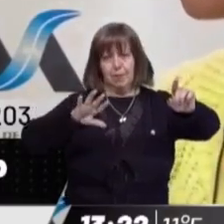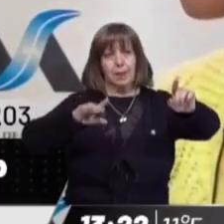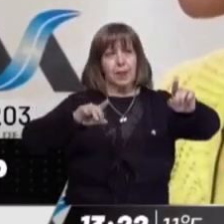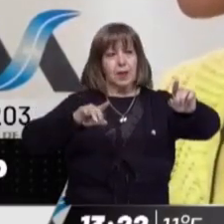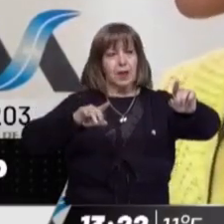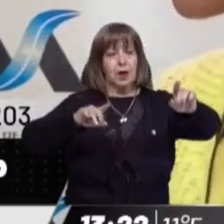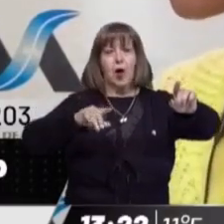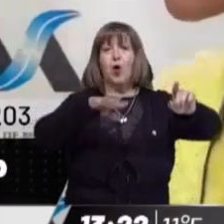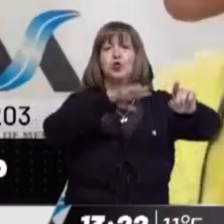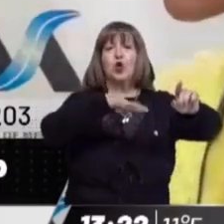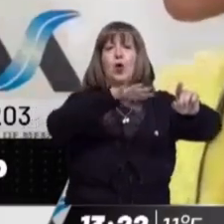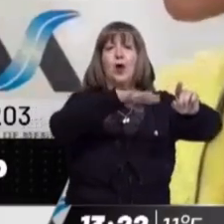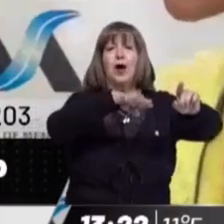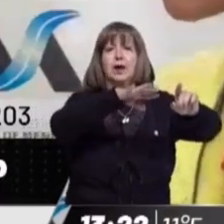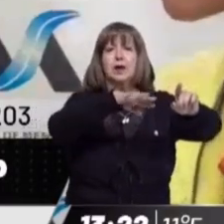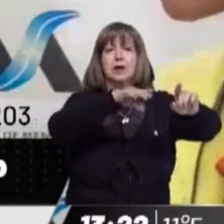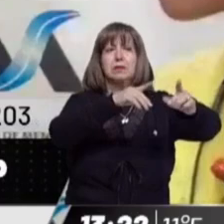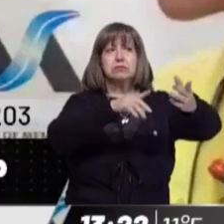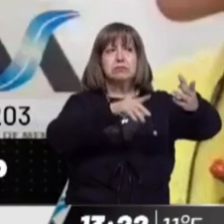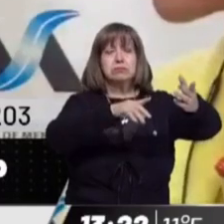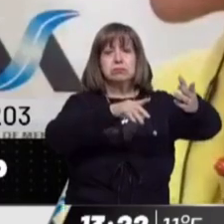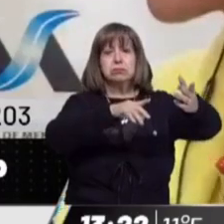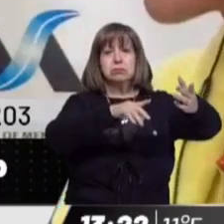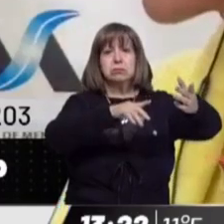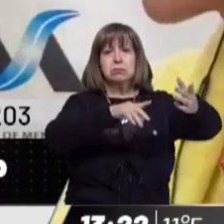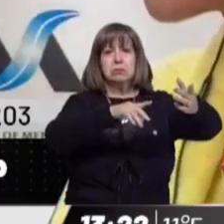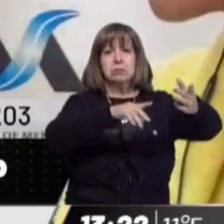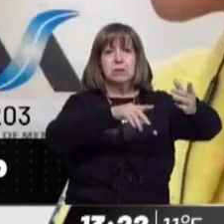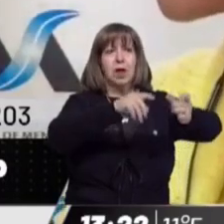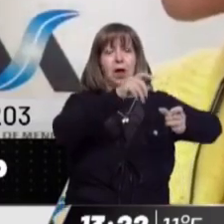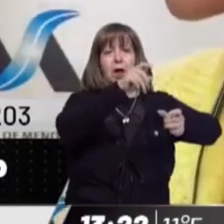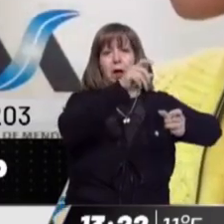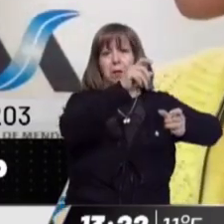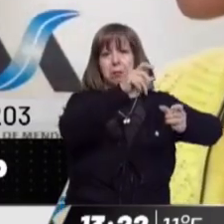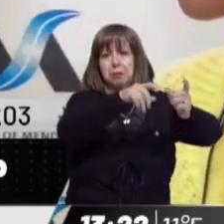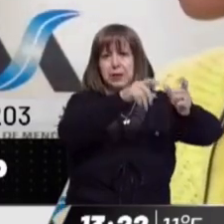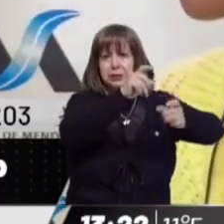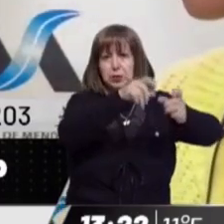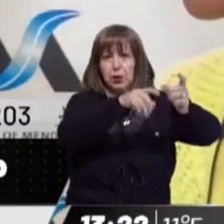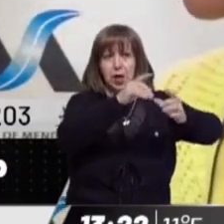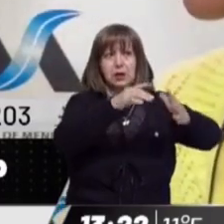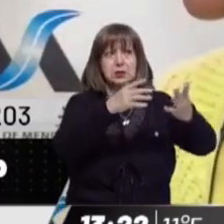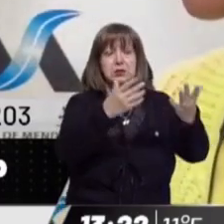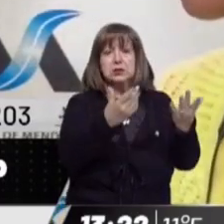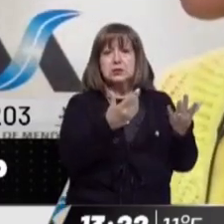en lugares donde haya efectores públicos.